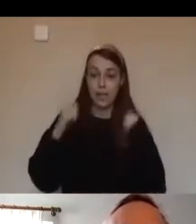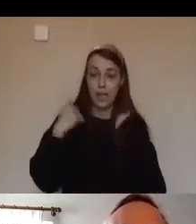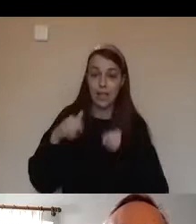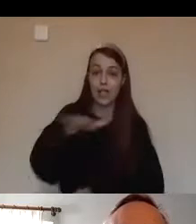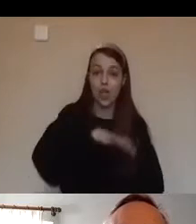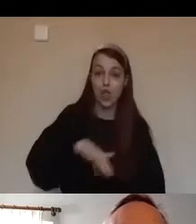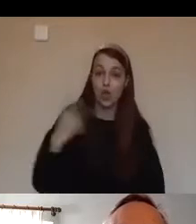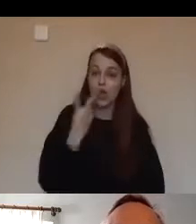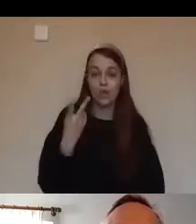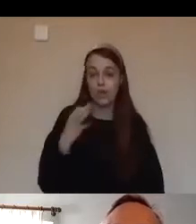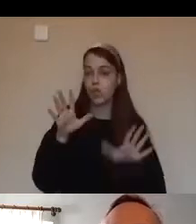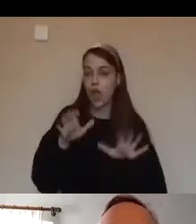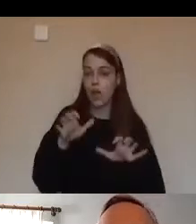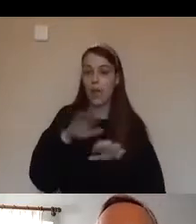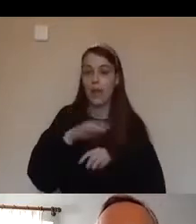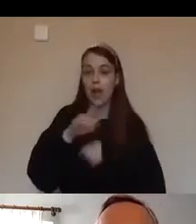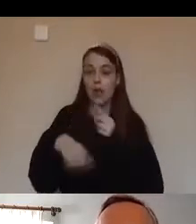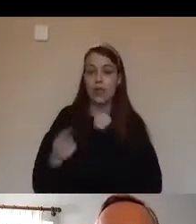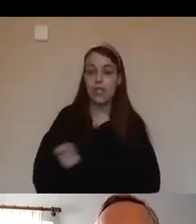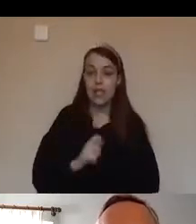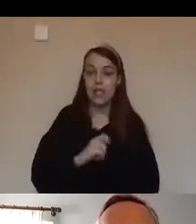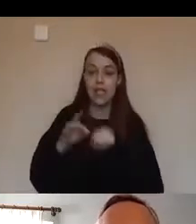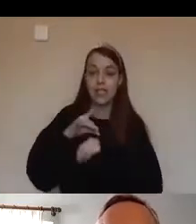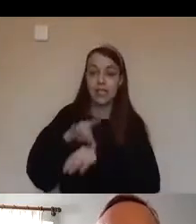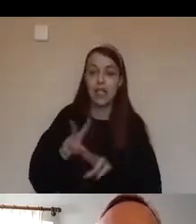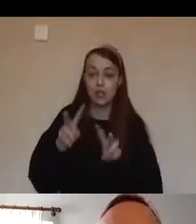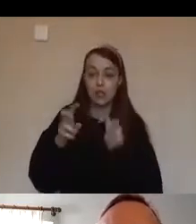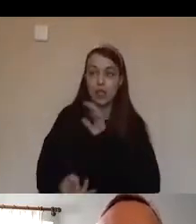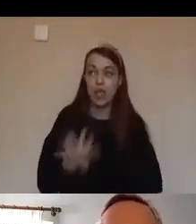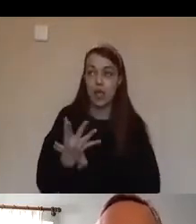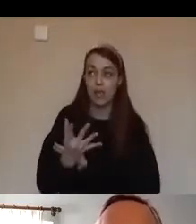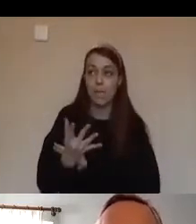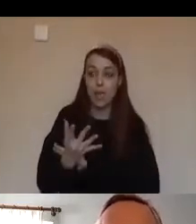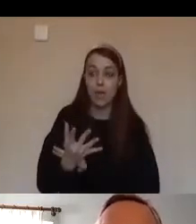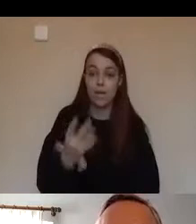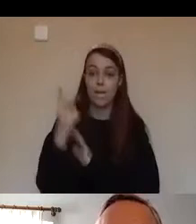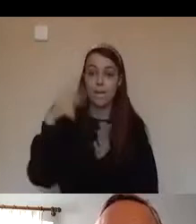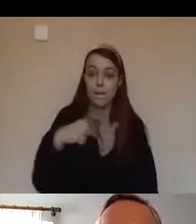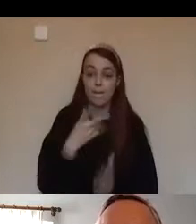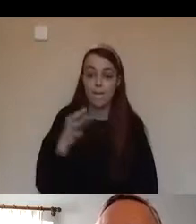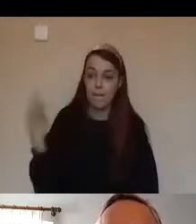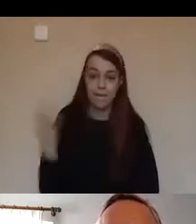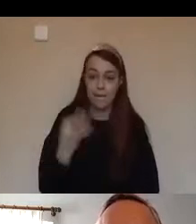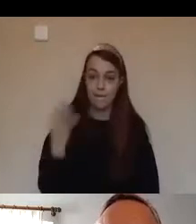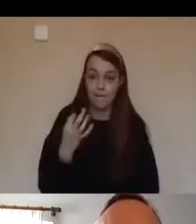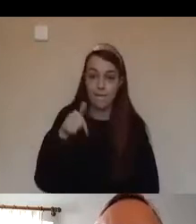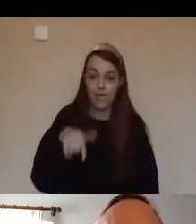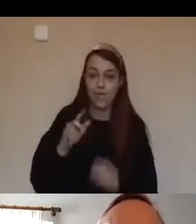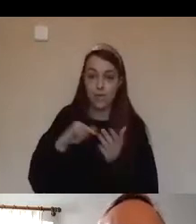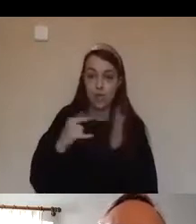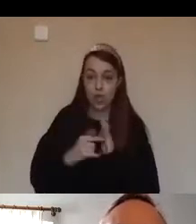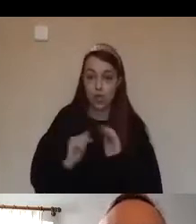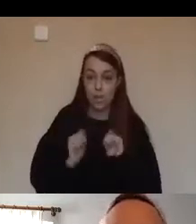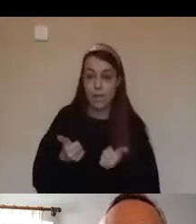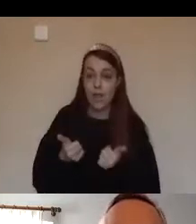y crear nuevas estrategias y nuevas guías. ¿Pero qué ha sucedido en este 2020? Bueno, pues empezamos este proyecto